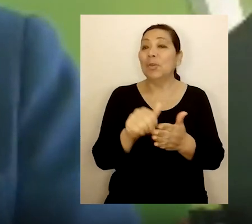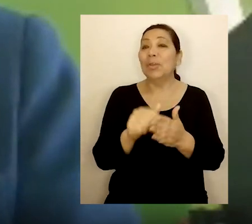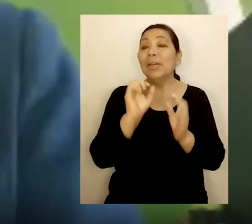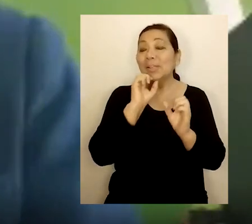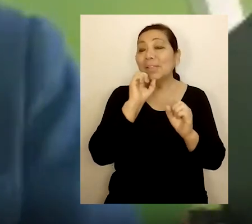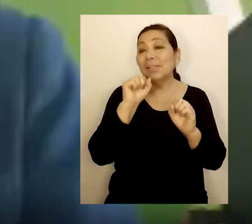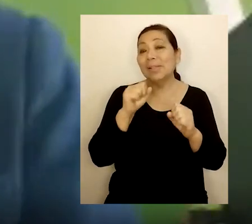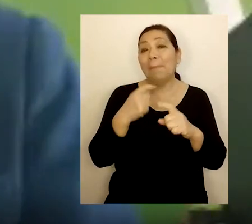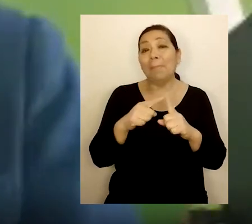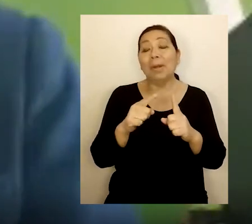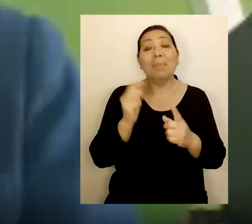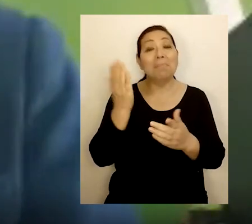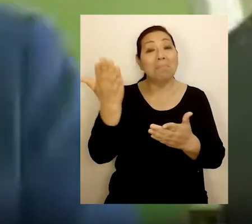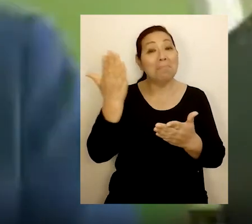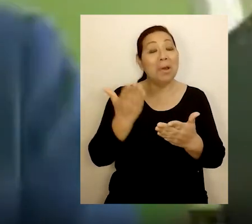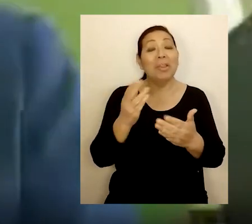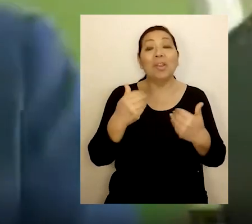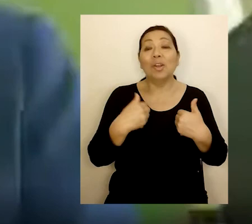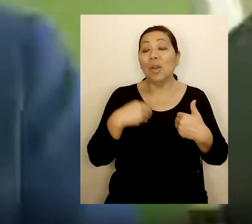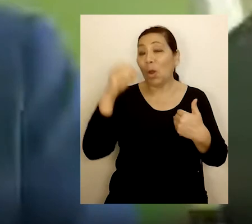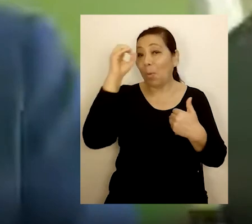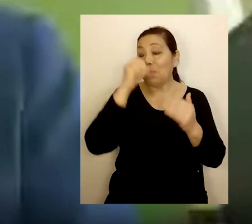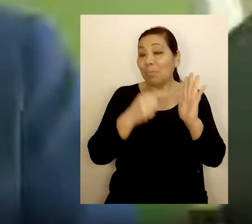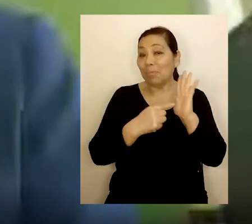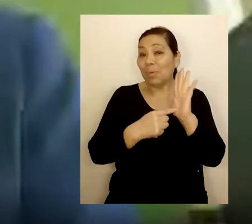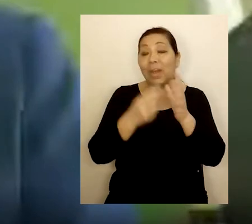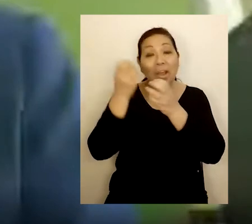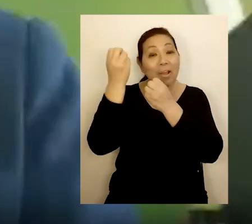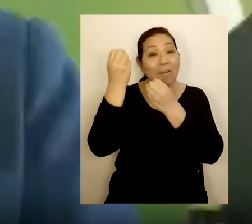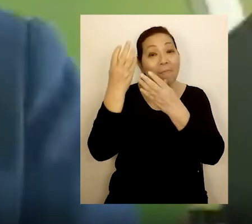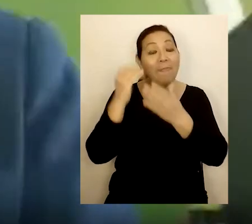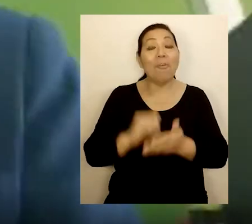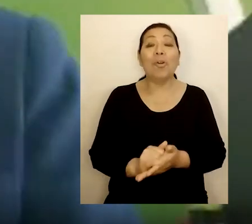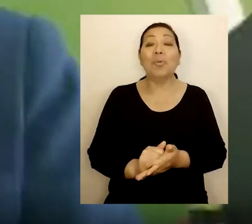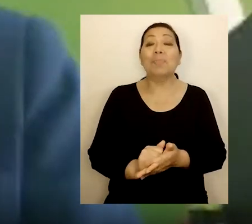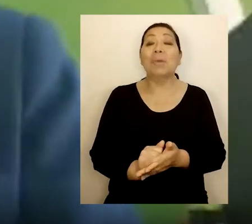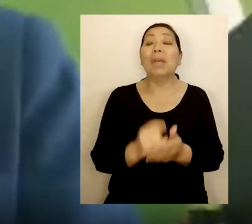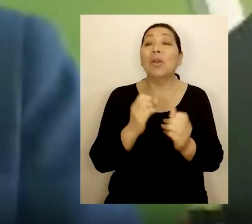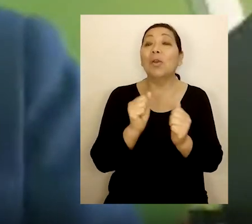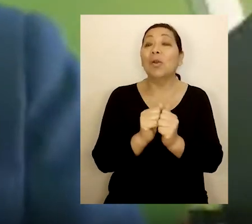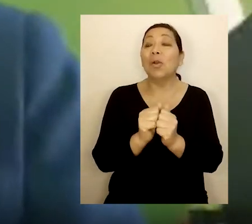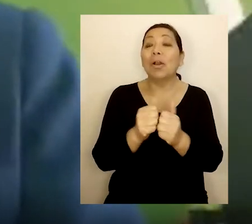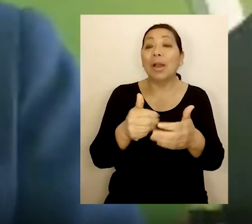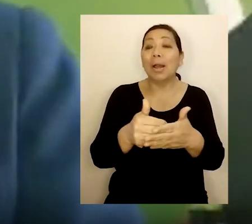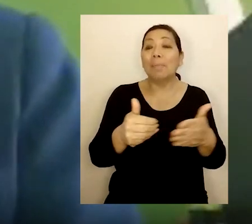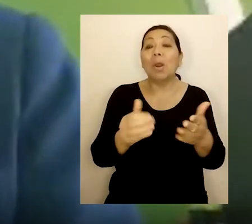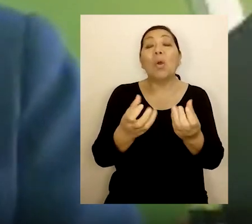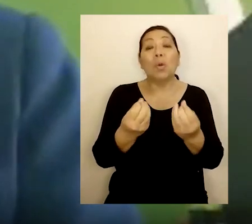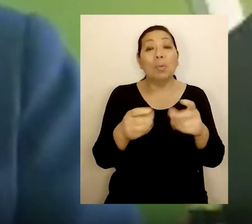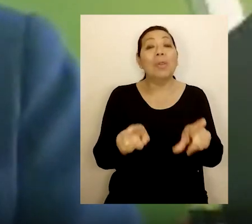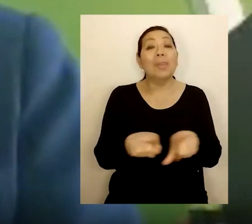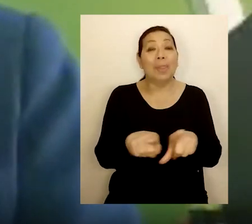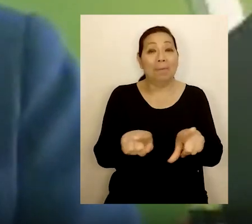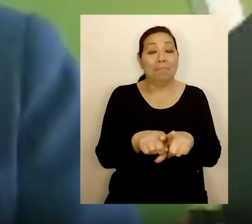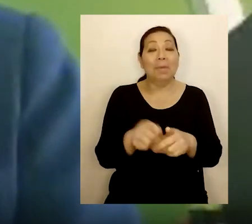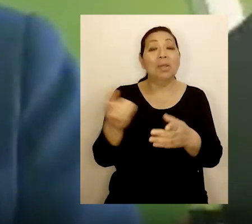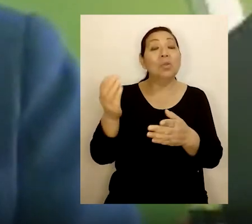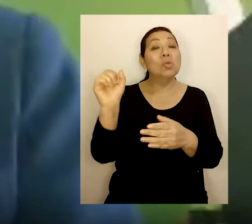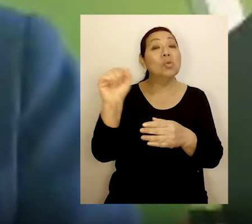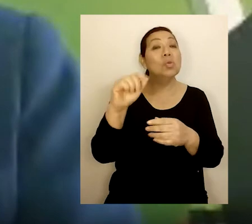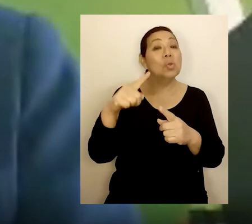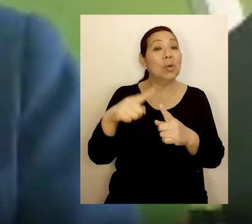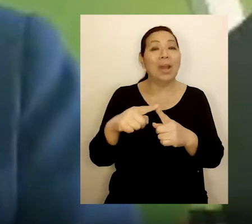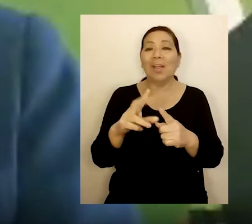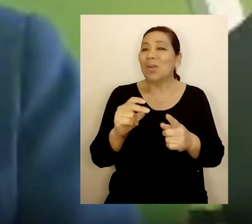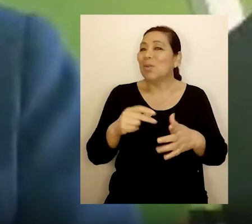ha sido así. La parte demandante ha tenido la oportunidad de presentar sus informes de consultorías externas, así como también el mismo SUNAT.